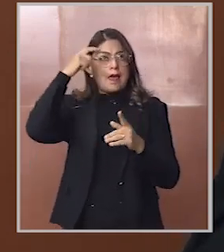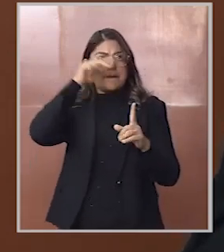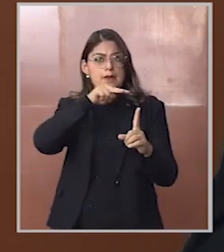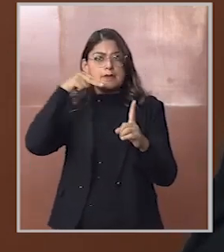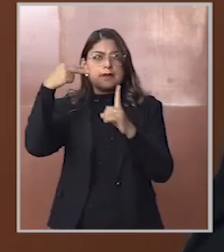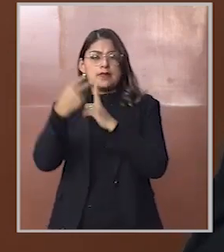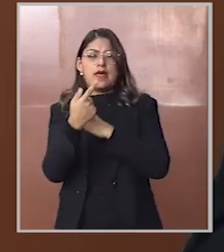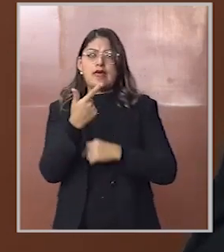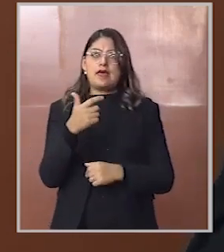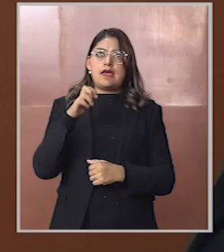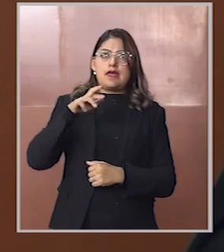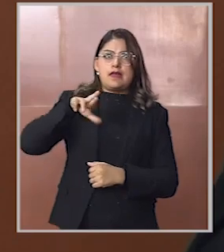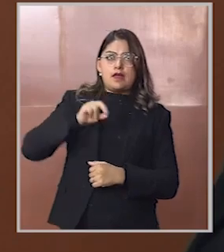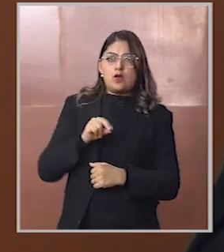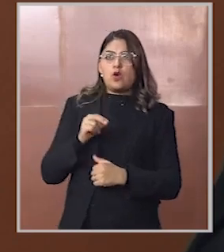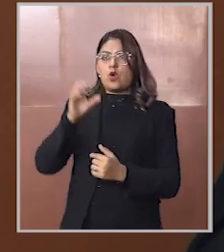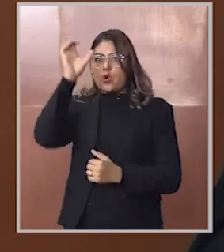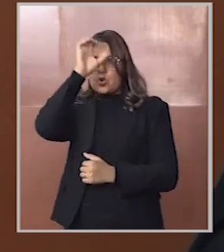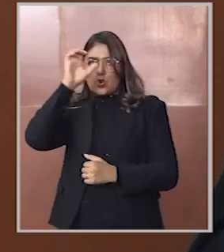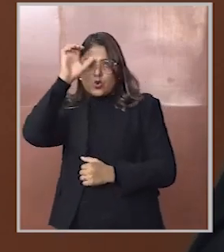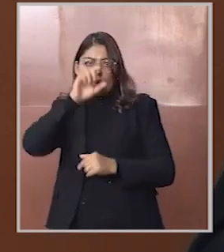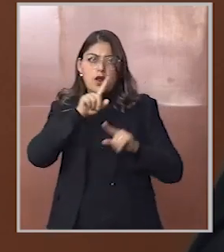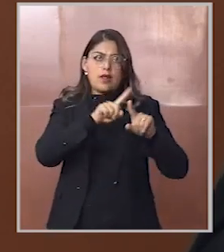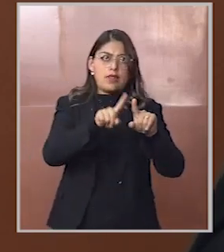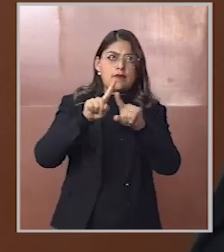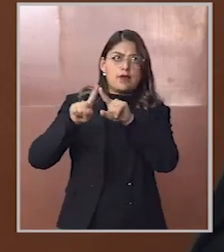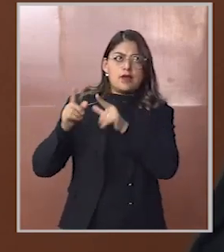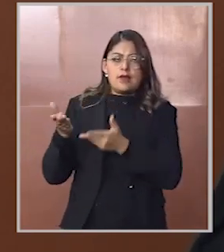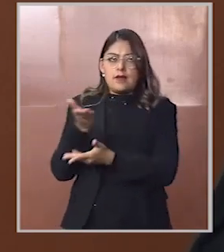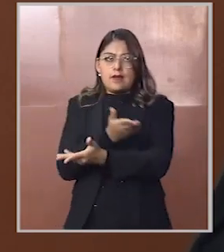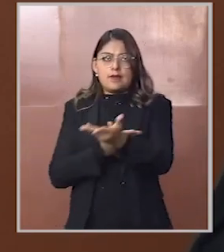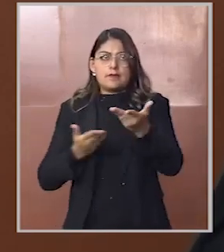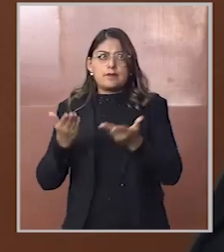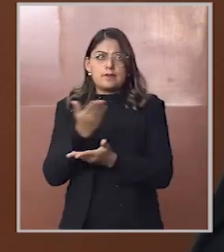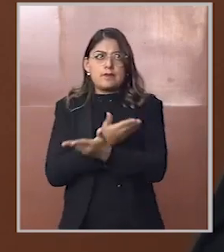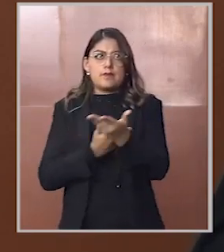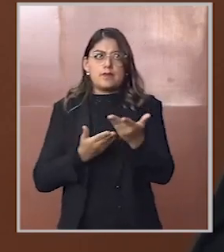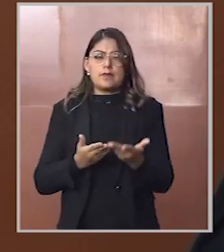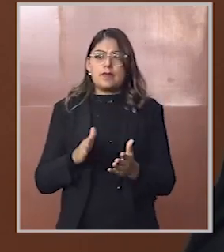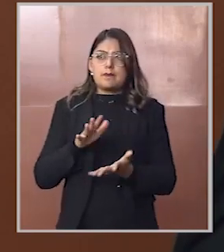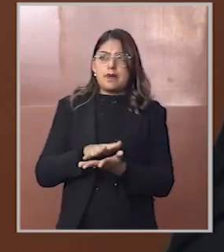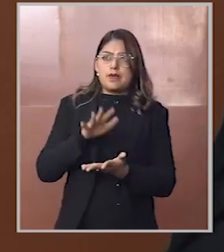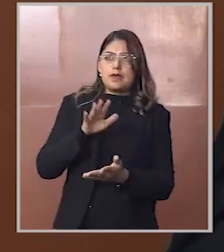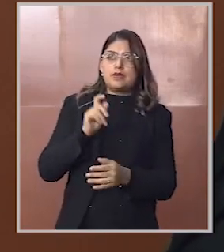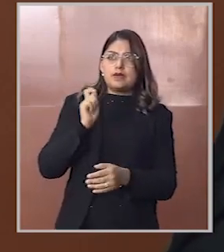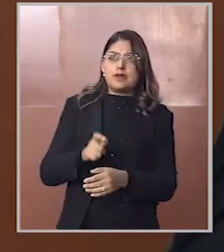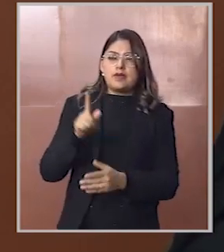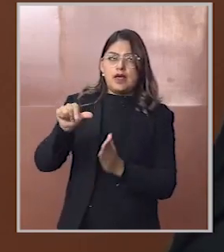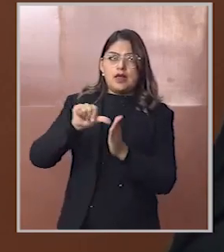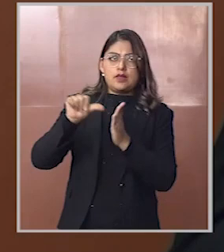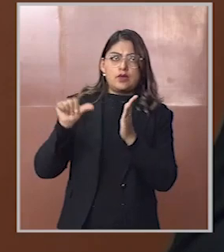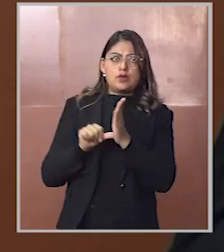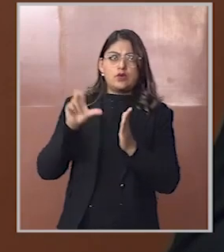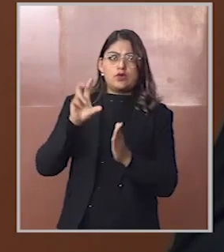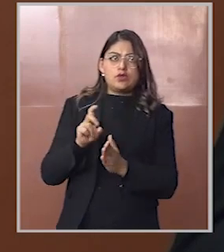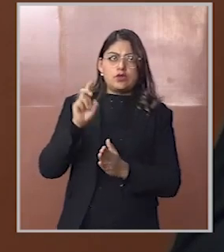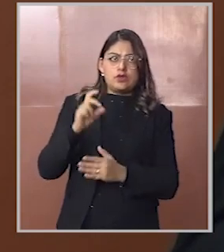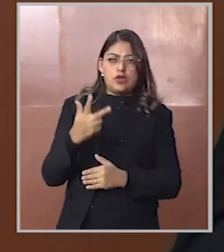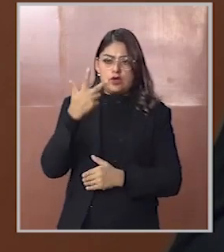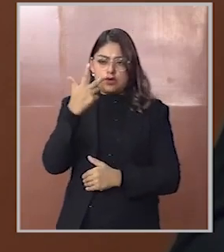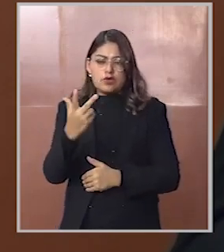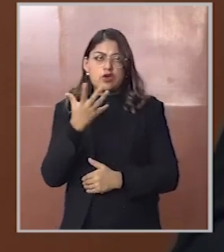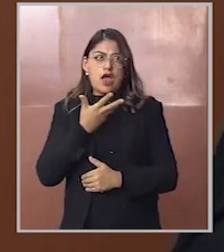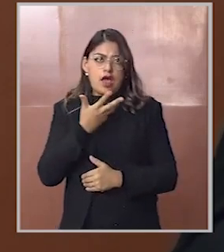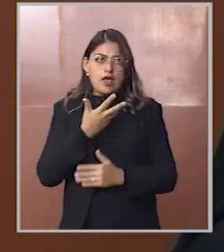la perspectiva de género interculturalidad e interseccionalidad concretamente el diverso artículo 38 de las